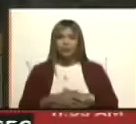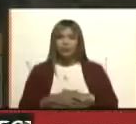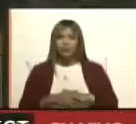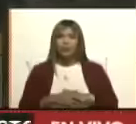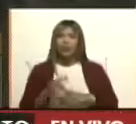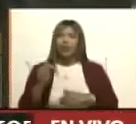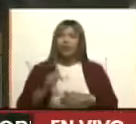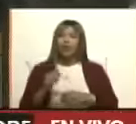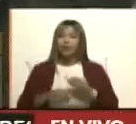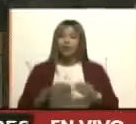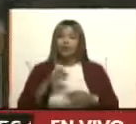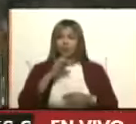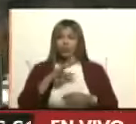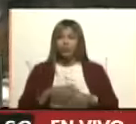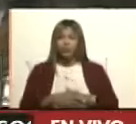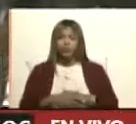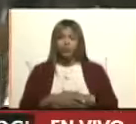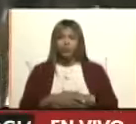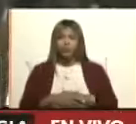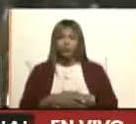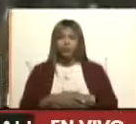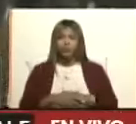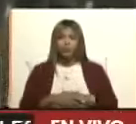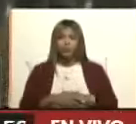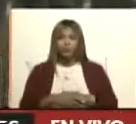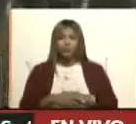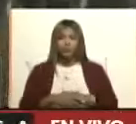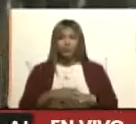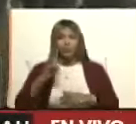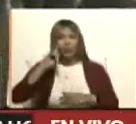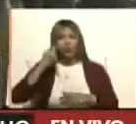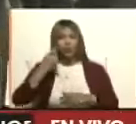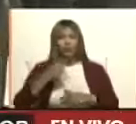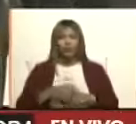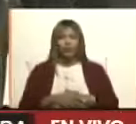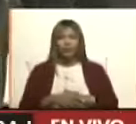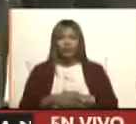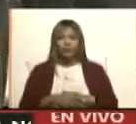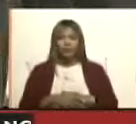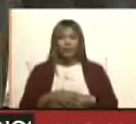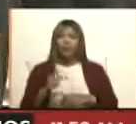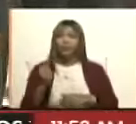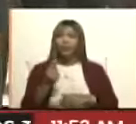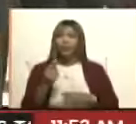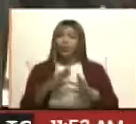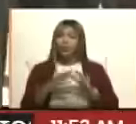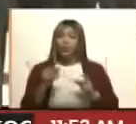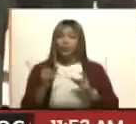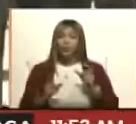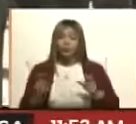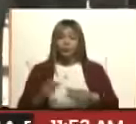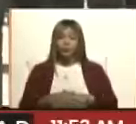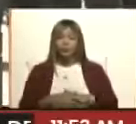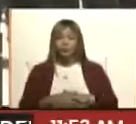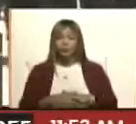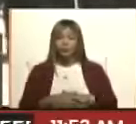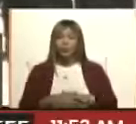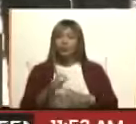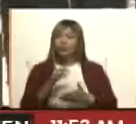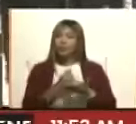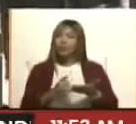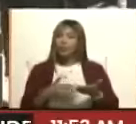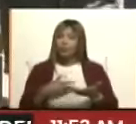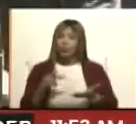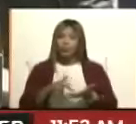en estos hechos históricos. Recordemos que no solo todas las personas que están inscritas